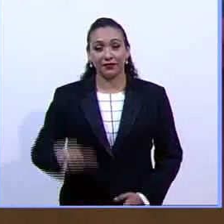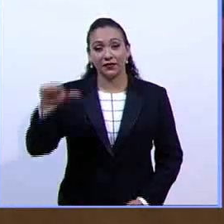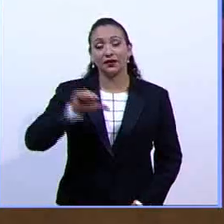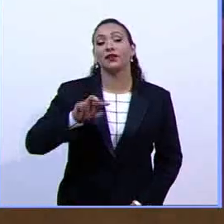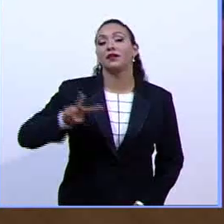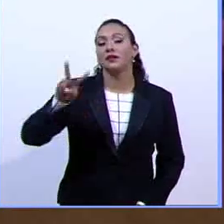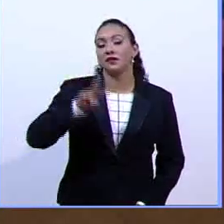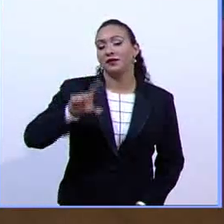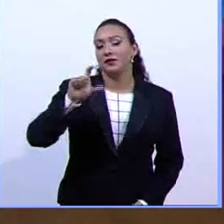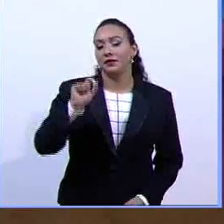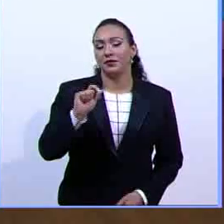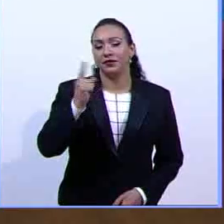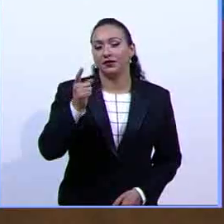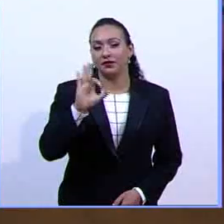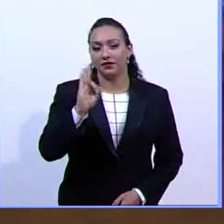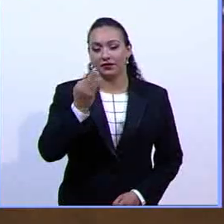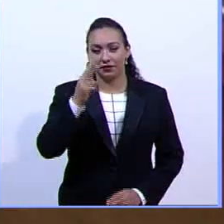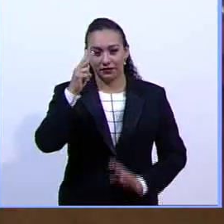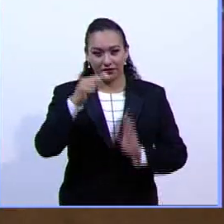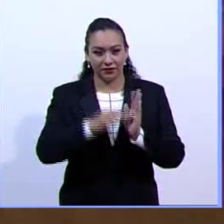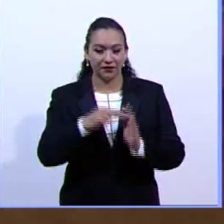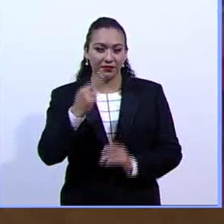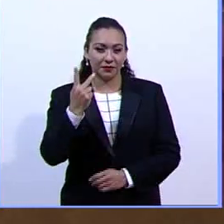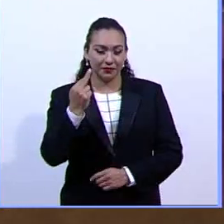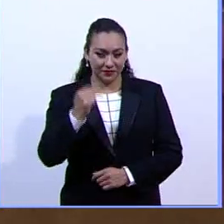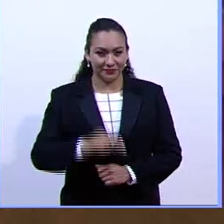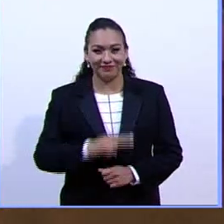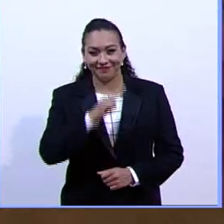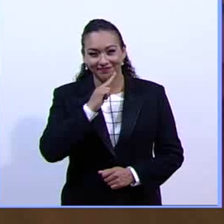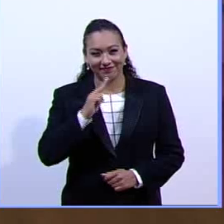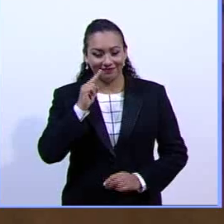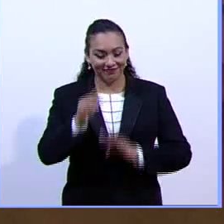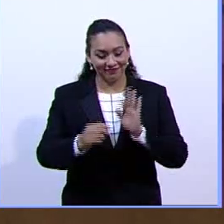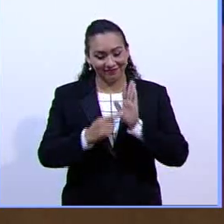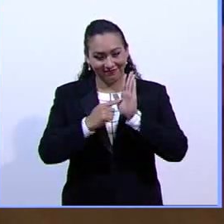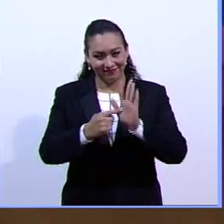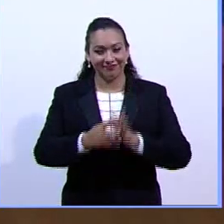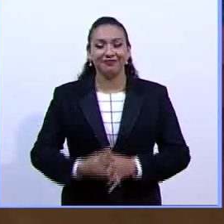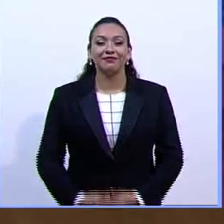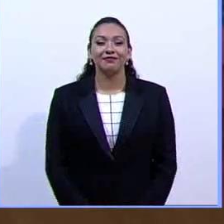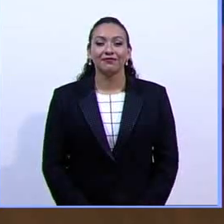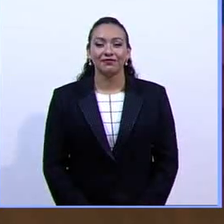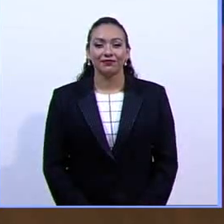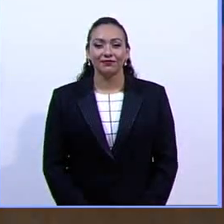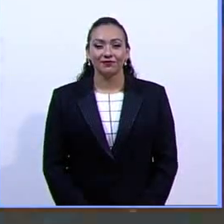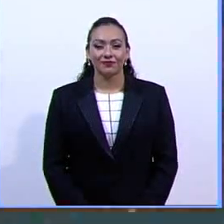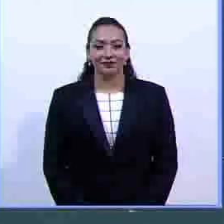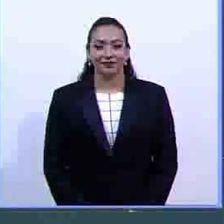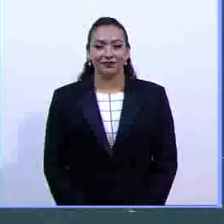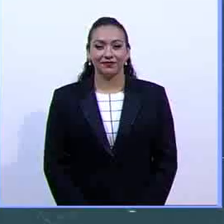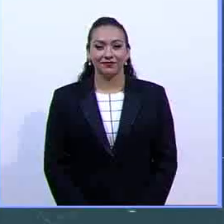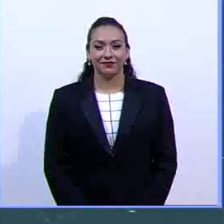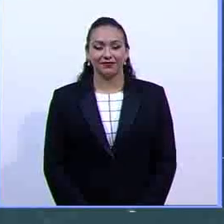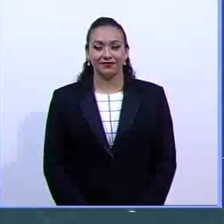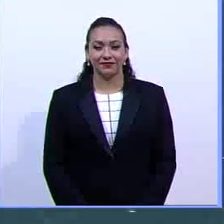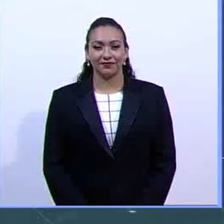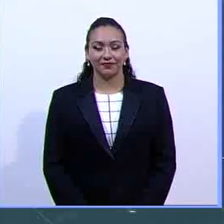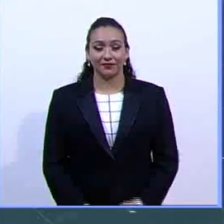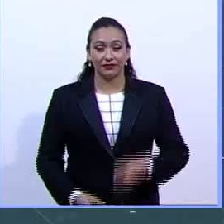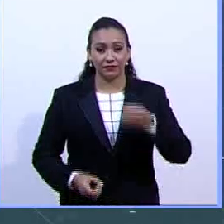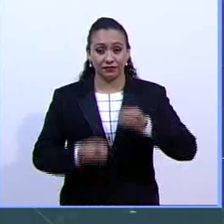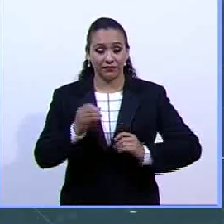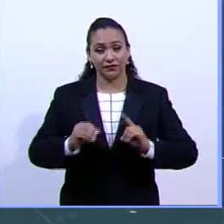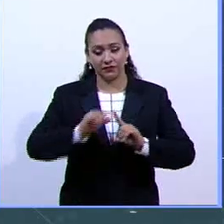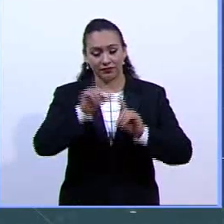Hoy es viernes 21 de febrero de 2025 y estas son las noticias. La Corte